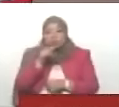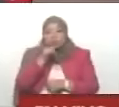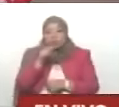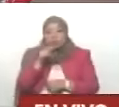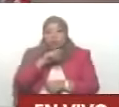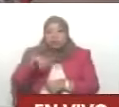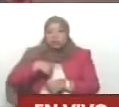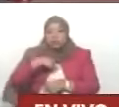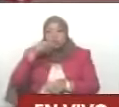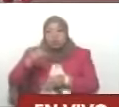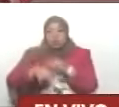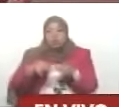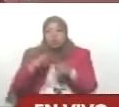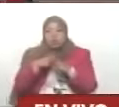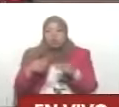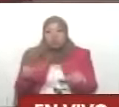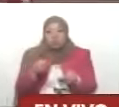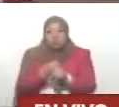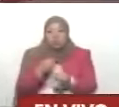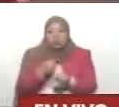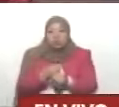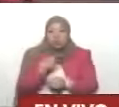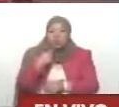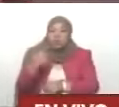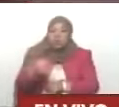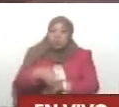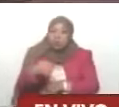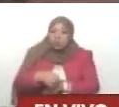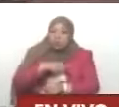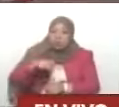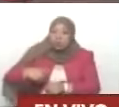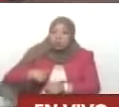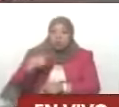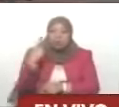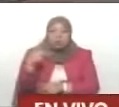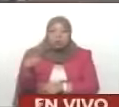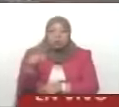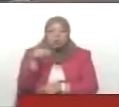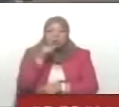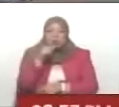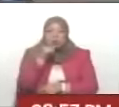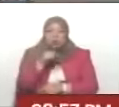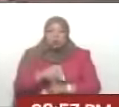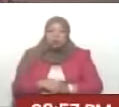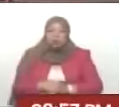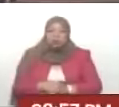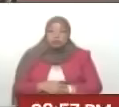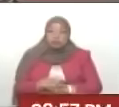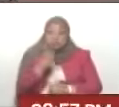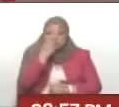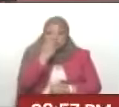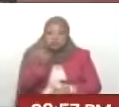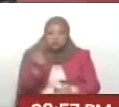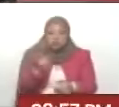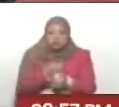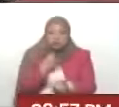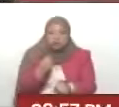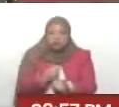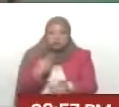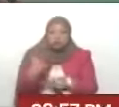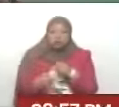nos explicaba todo eso. De verdad, él a nuestra parroquia, mire, lo invitamos, vaya para que coma cachapa para